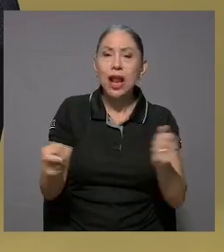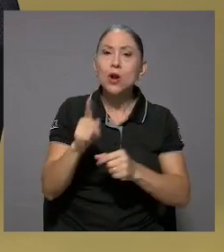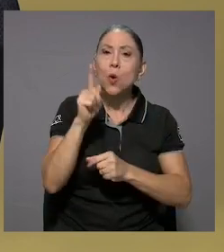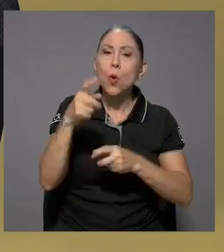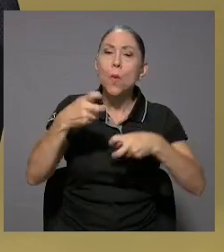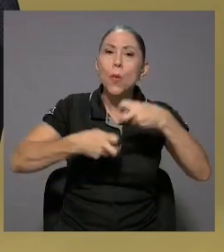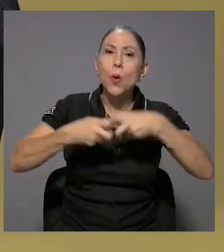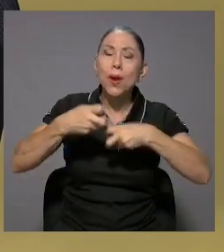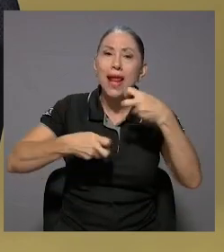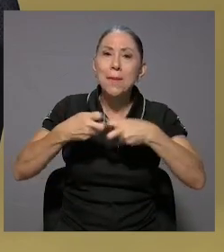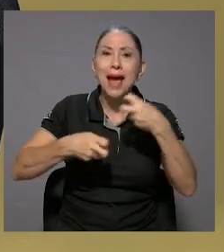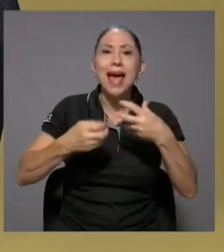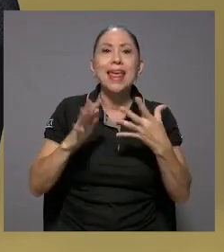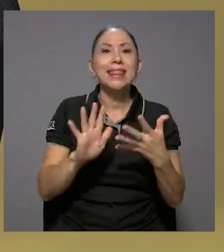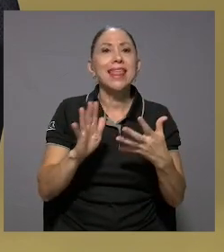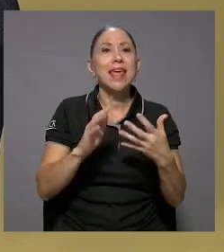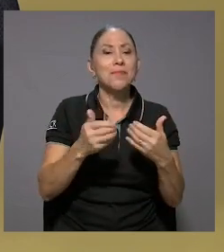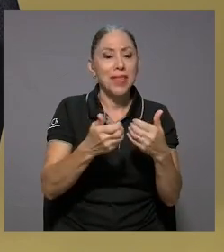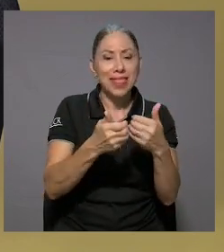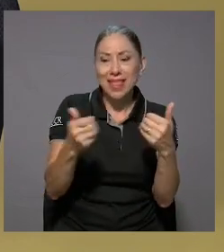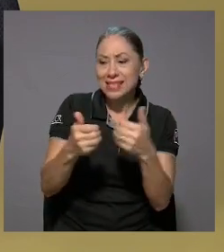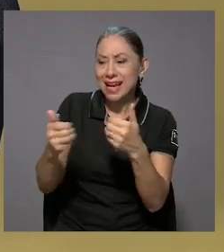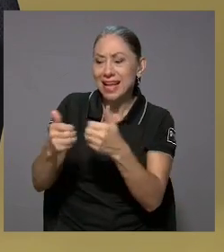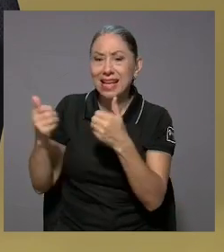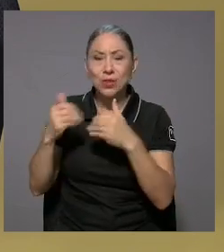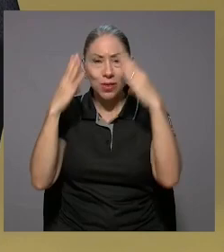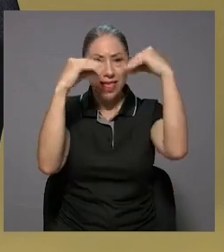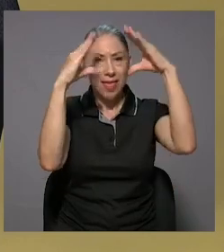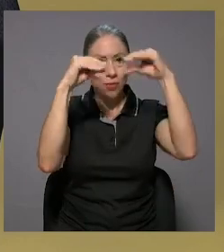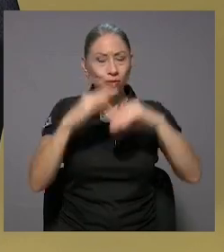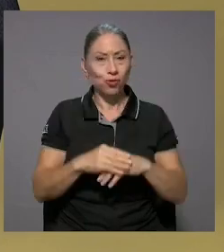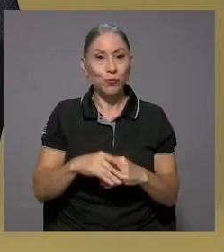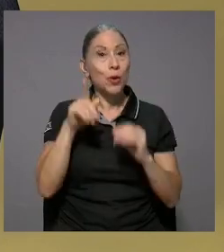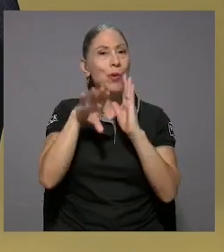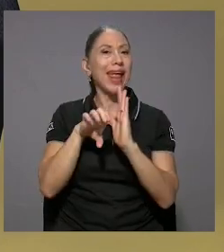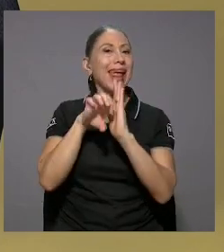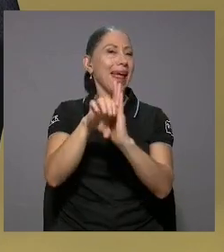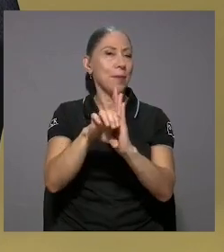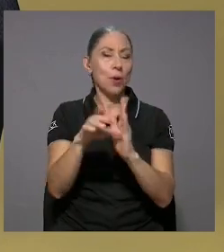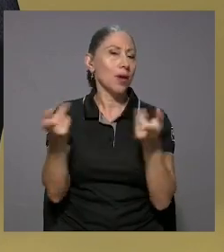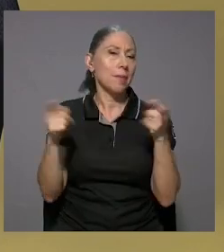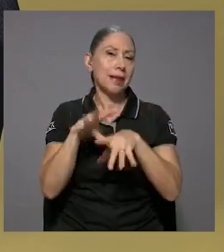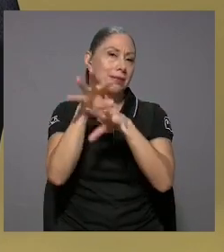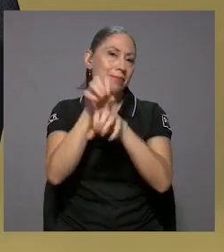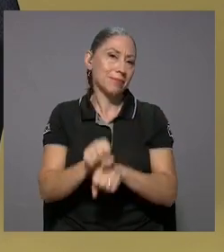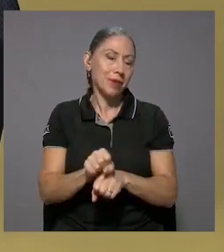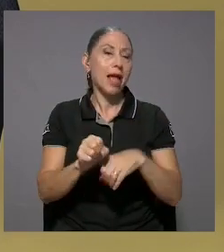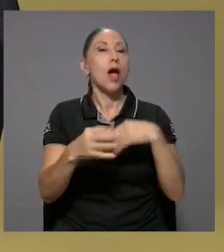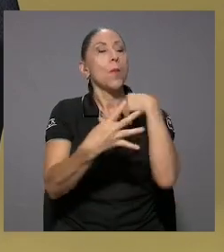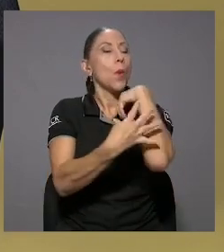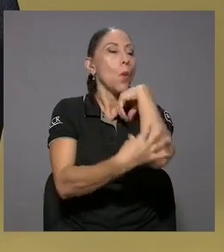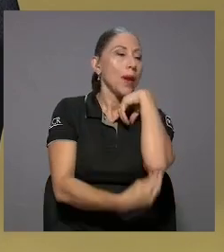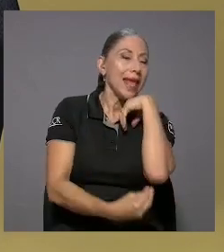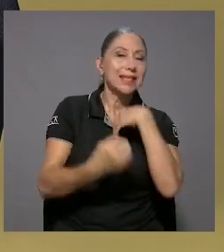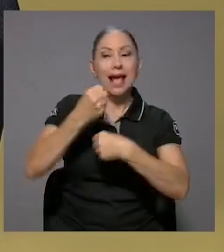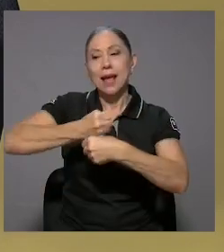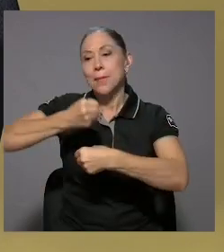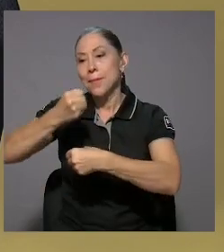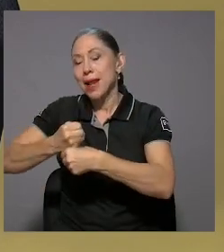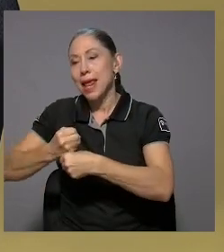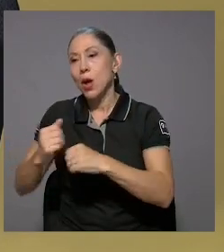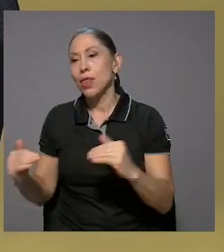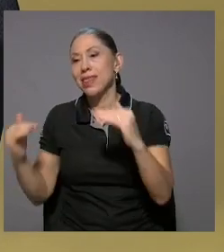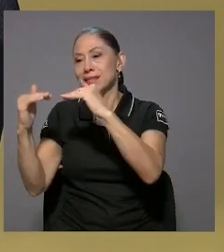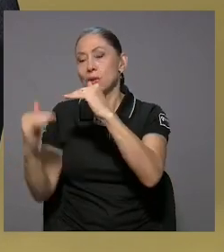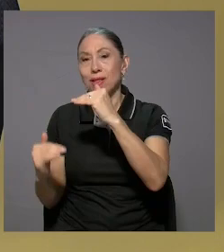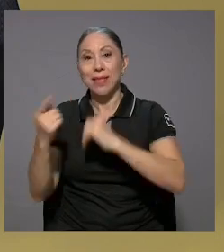desagregación, ¿verdad? Desagregación de datos. Entonces, un ejemplo clásico es, bueno, el tema de pobreza, empleo, desigualdad.